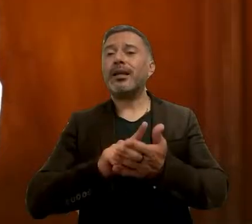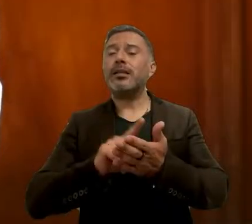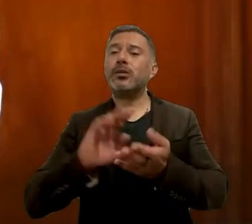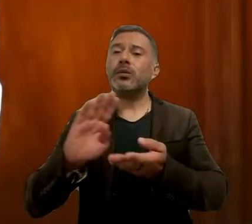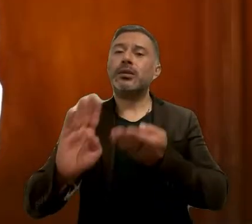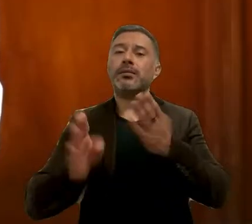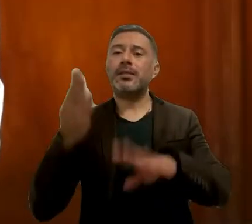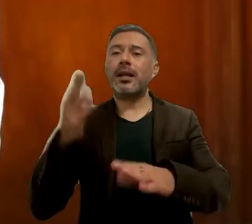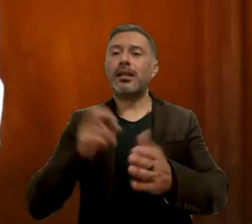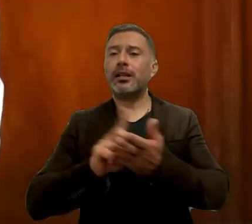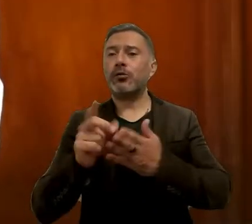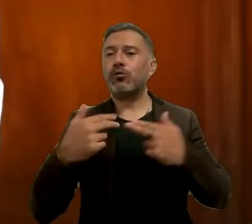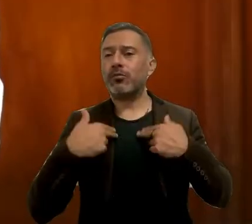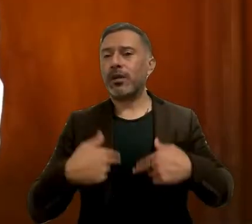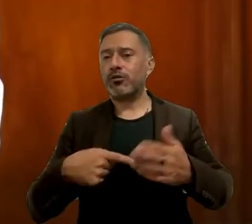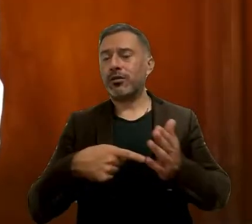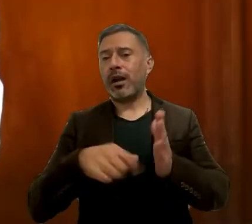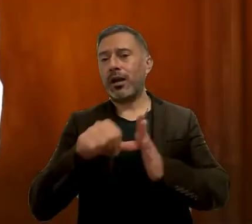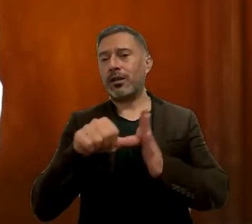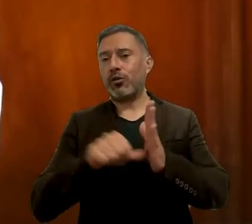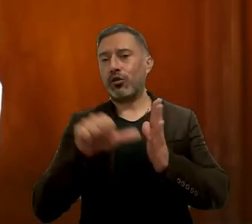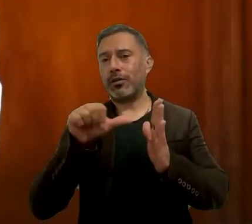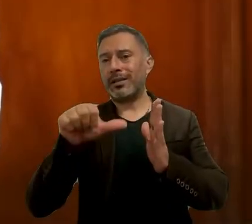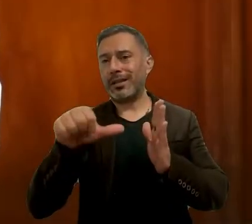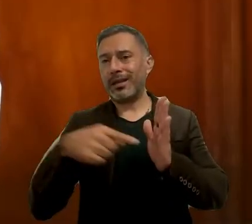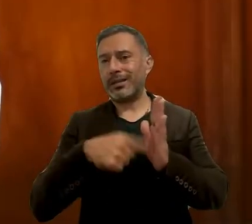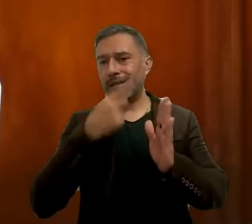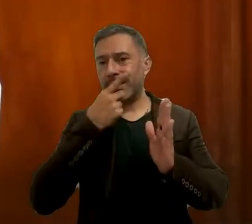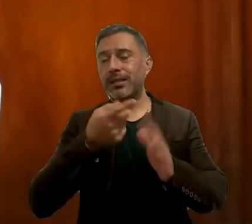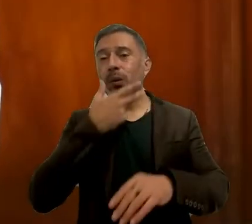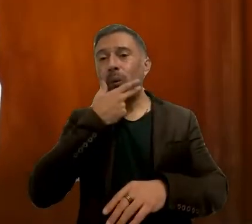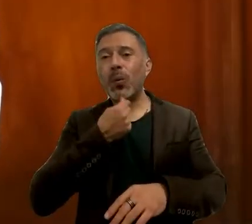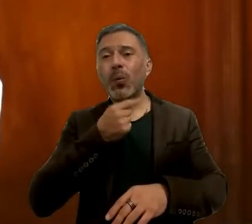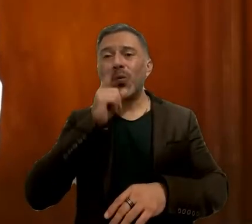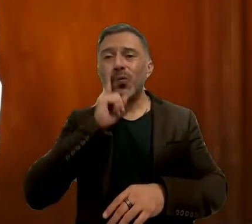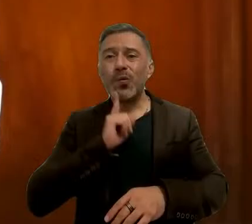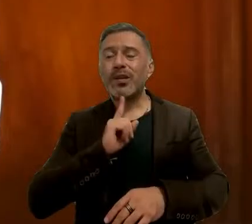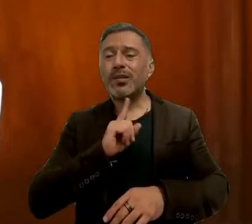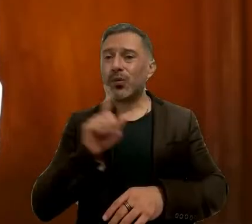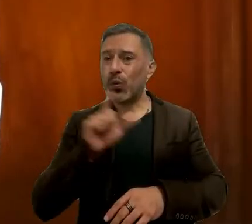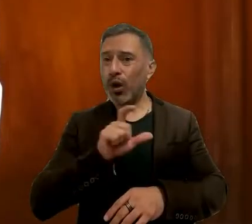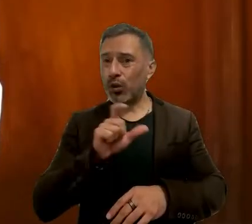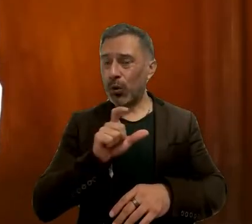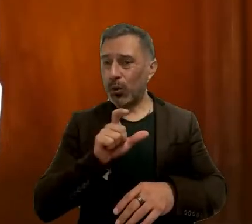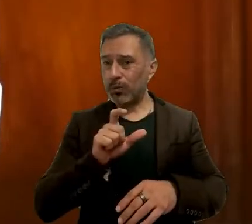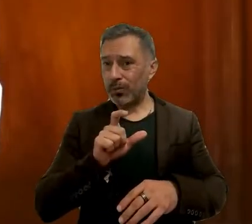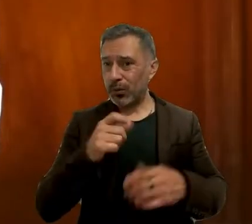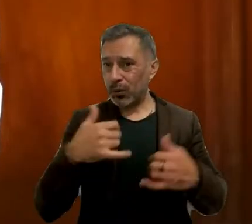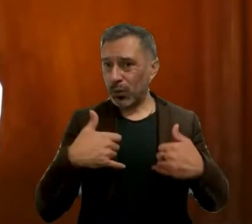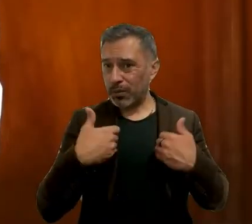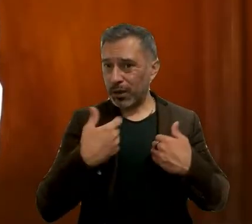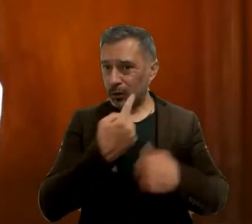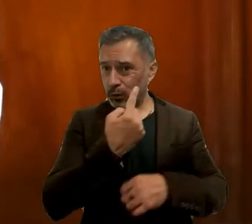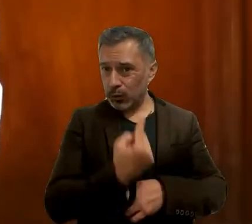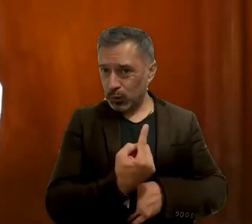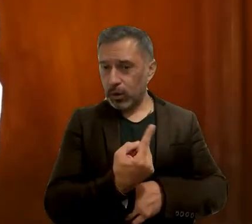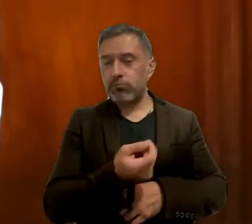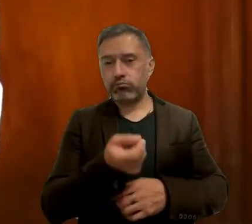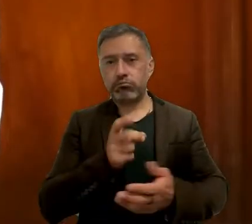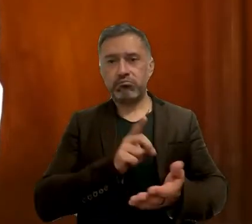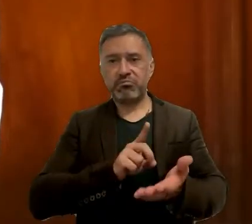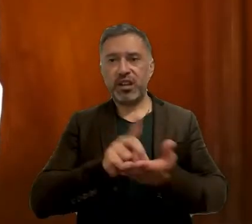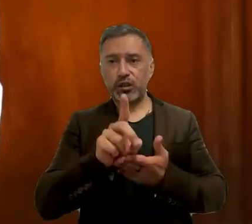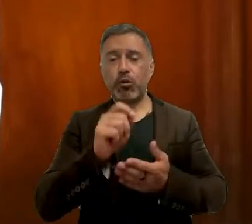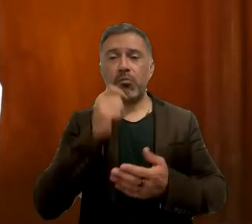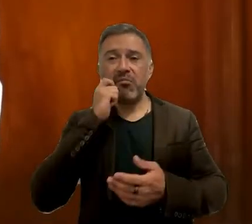el artículo 16 señala que los hombres y las mujeres a partir de la edad núbil tienen derecho sin restricción alguna por